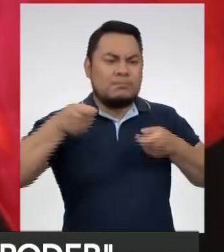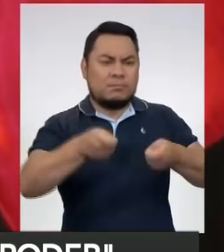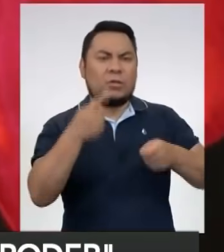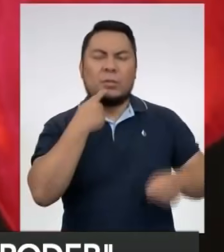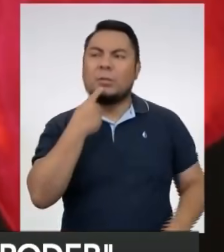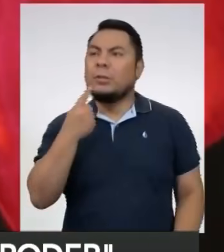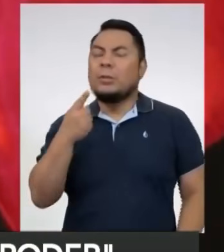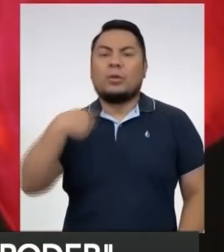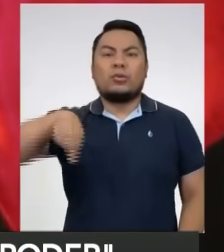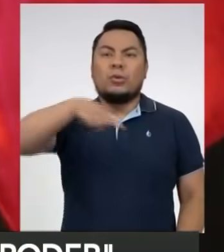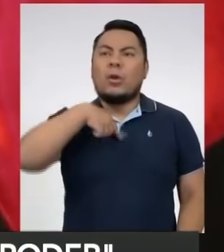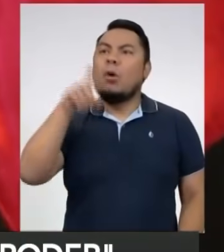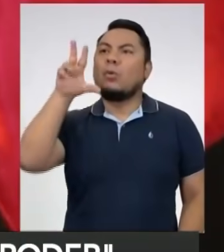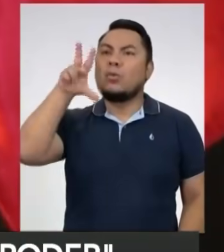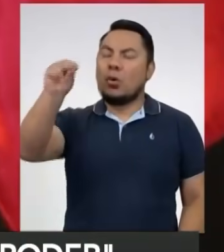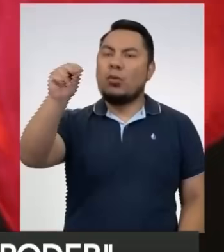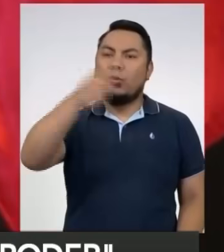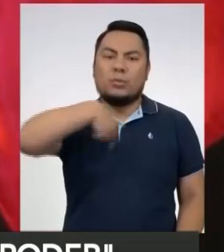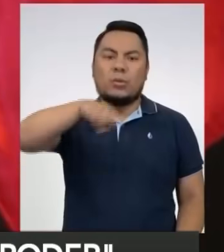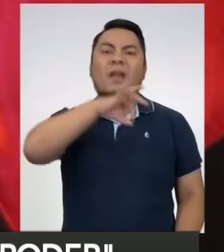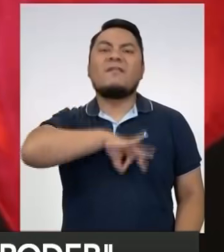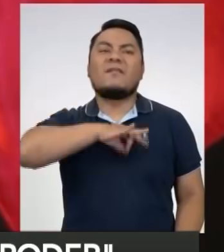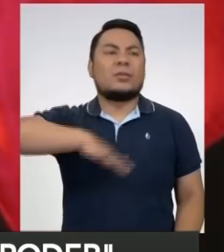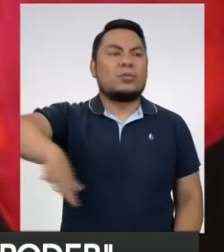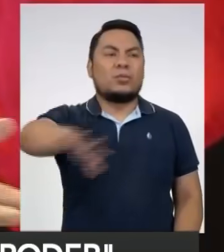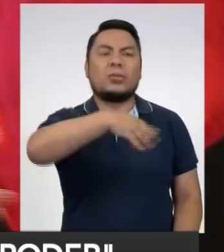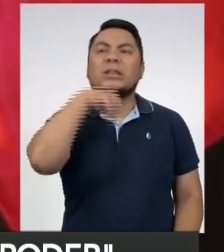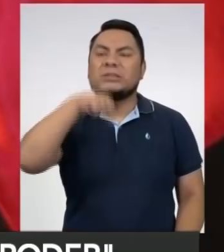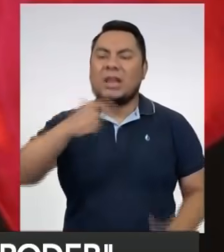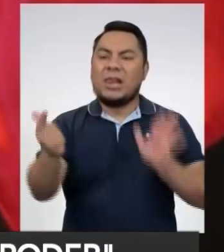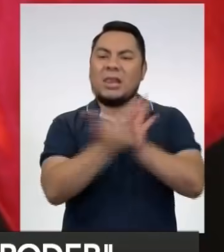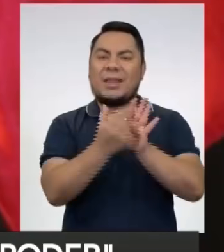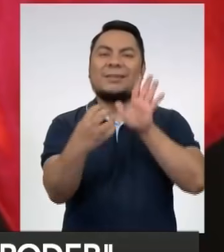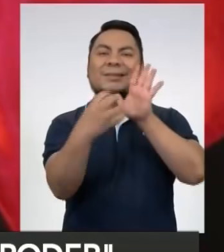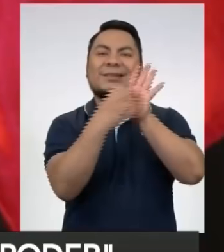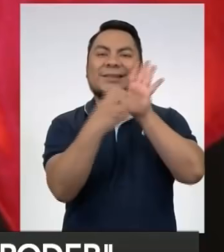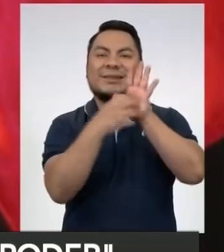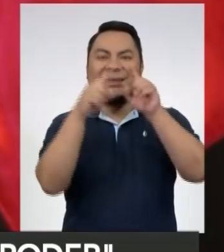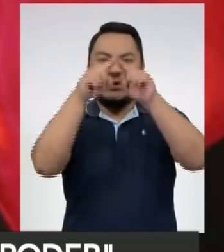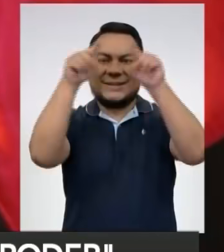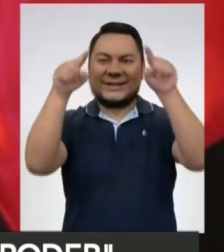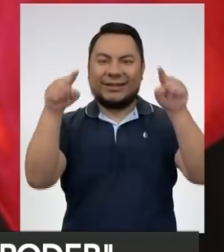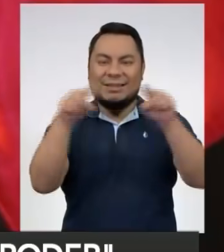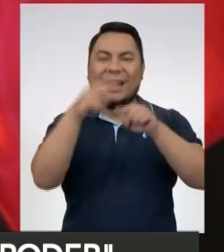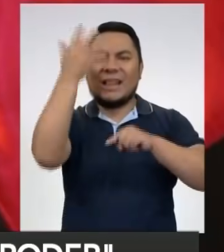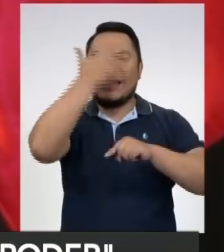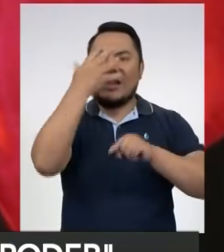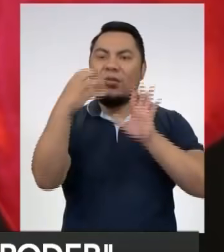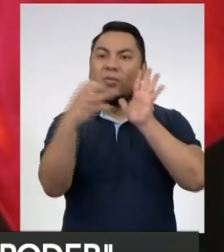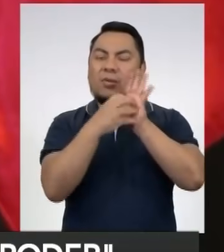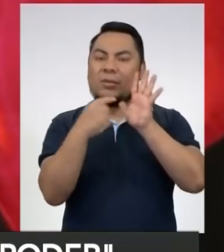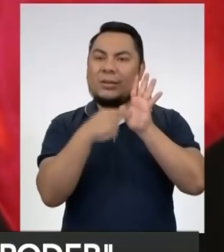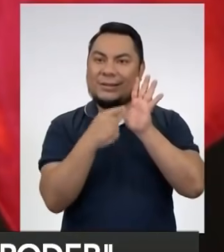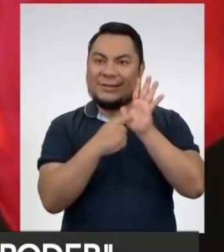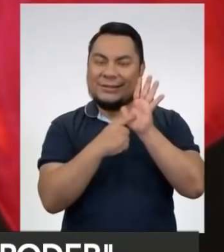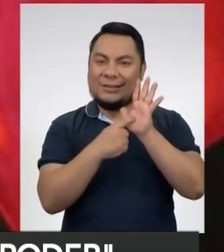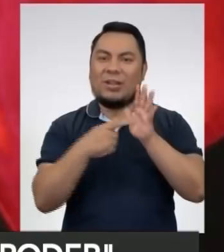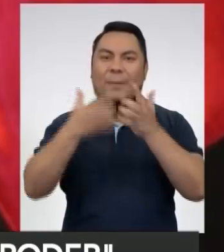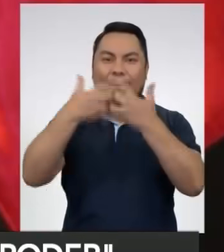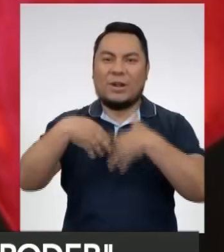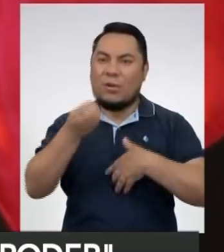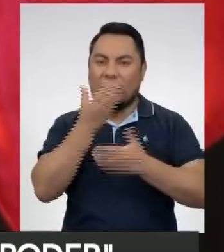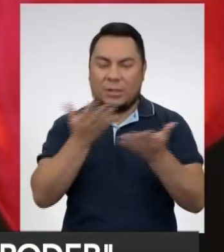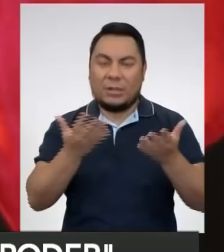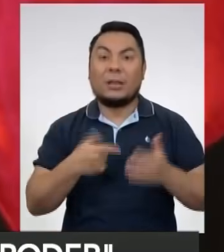no, esto es en beneficio de la población, lo hicimos. Recuerden ustedes recientemente cuando dimos el decreto de urgencia, la